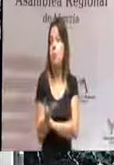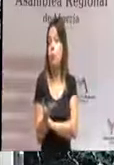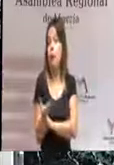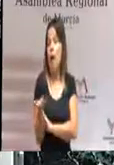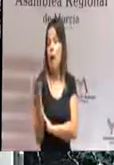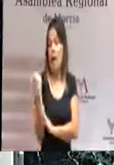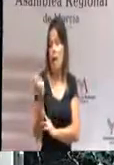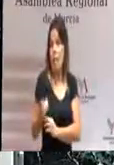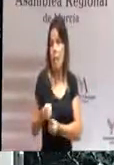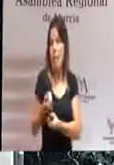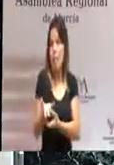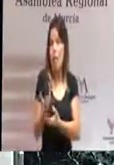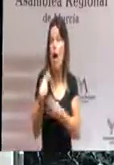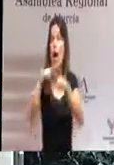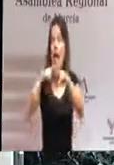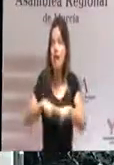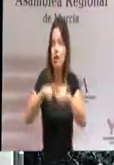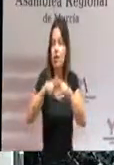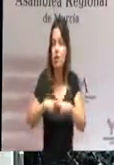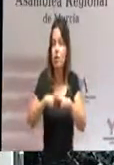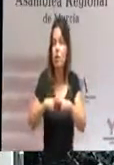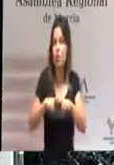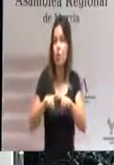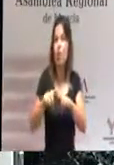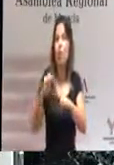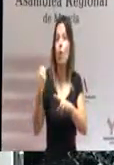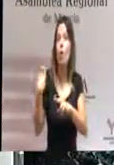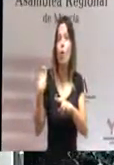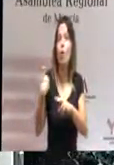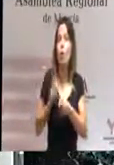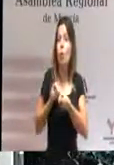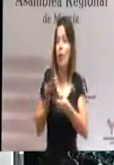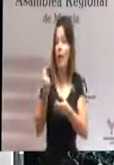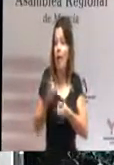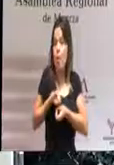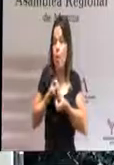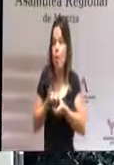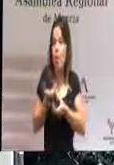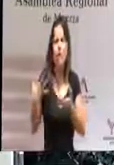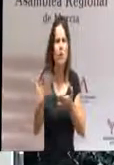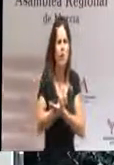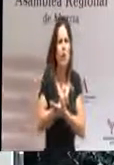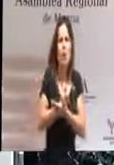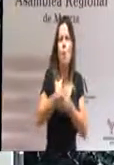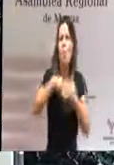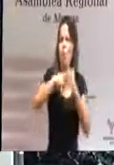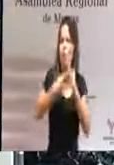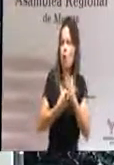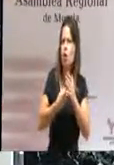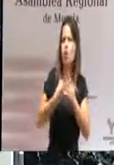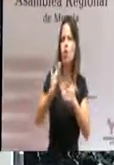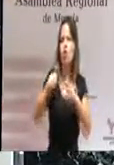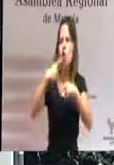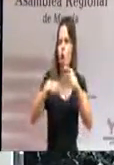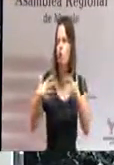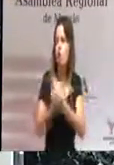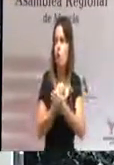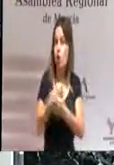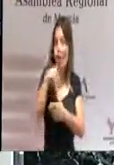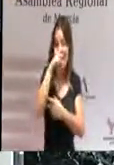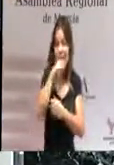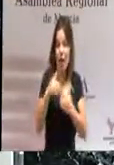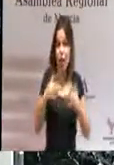ayer, del estudio de la ZAL de los Camachos. Todas son obras y proyectos que se han desbloqueado este